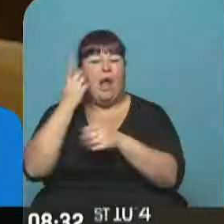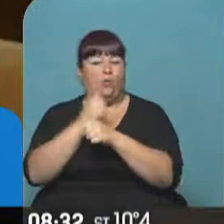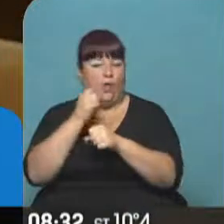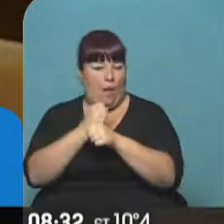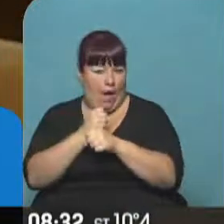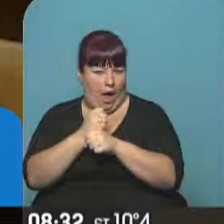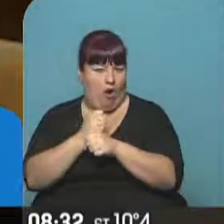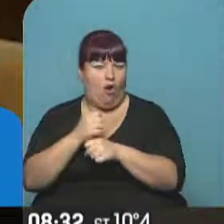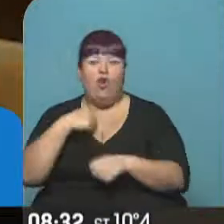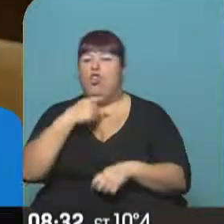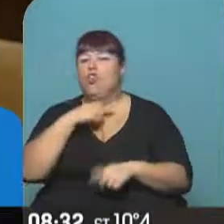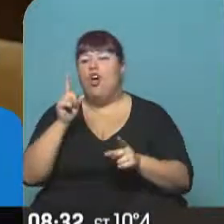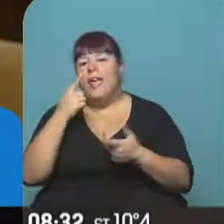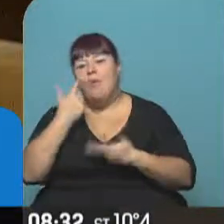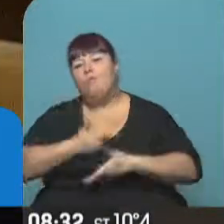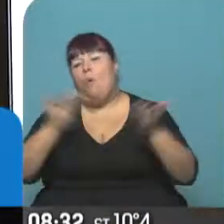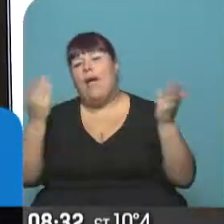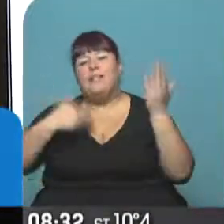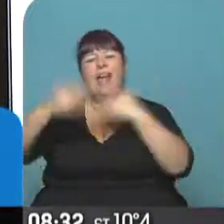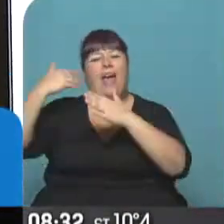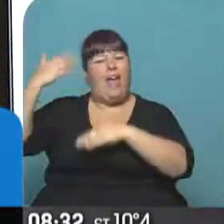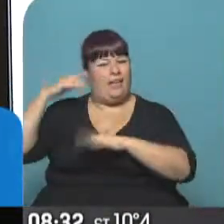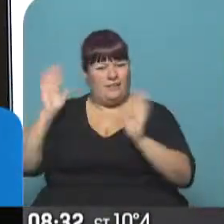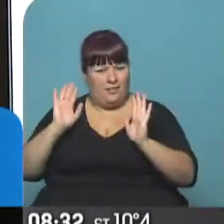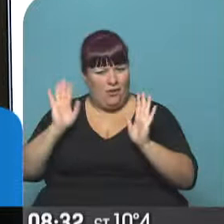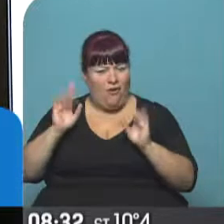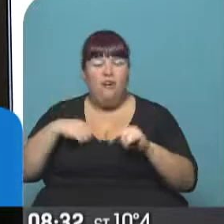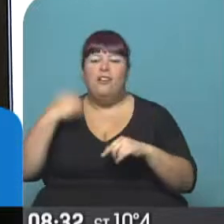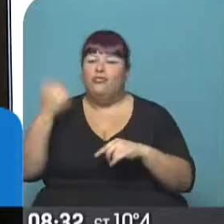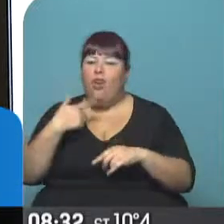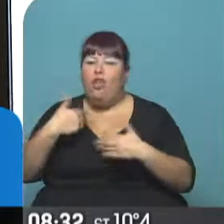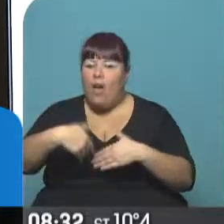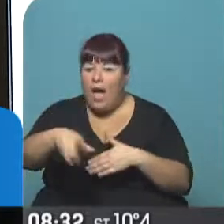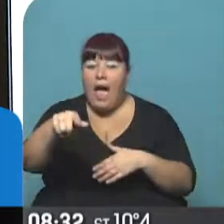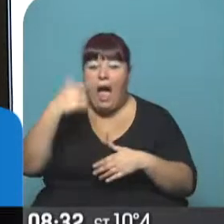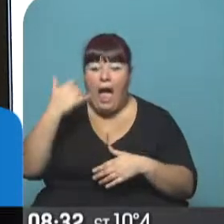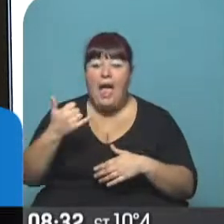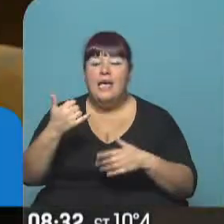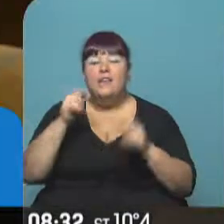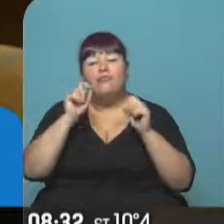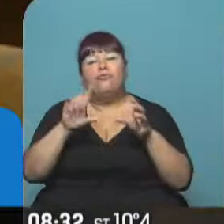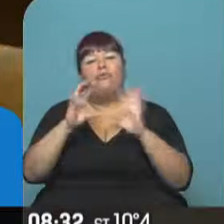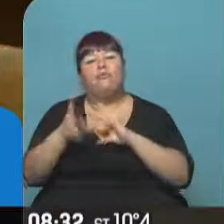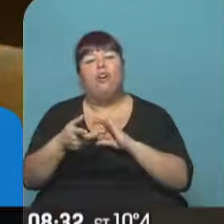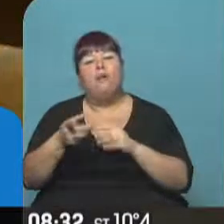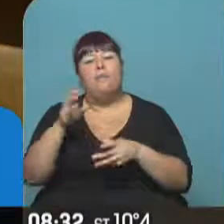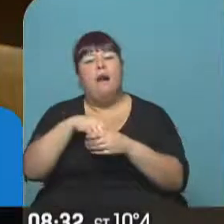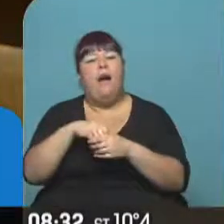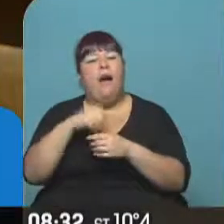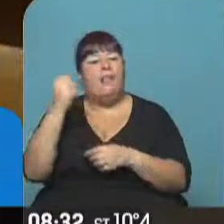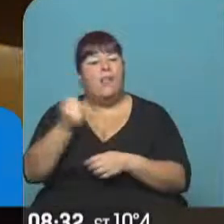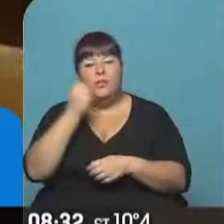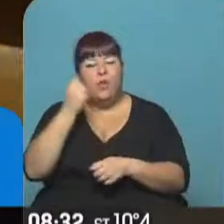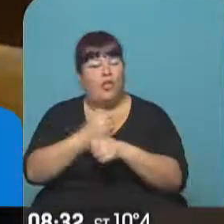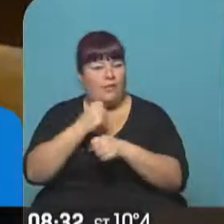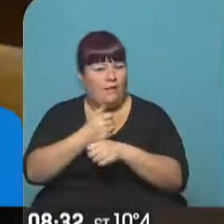trabajo, que yo no quería hacer una muestra retrospectiva. Entonces todo lo que se ve acá hace parte de un deseo de